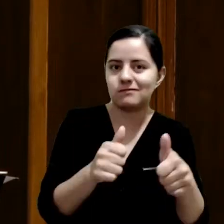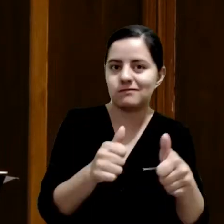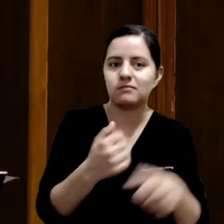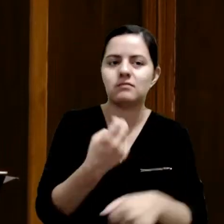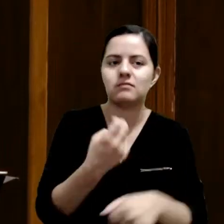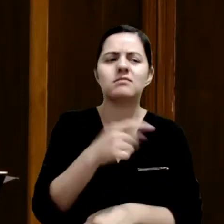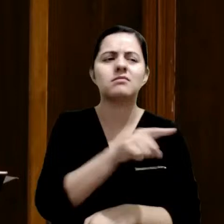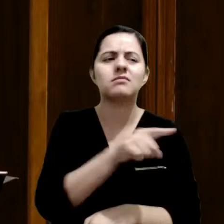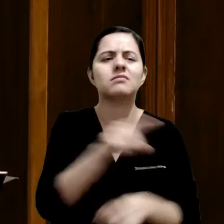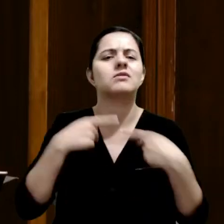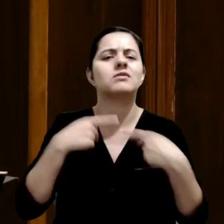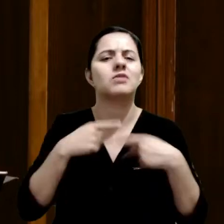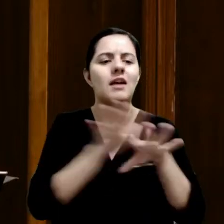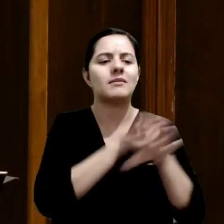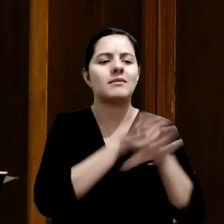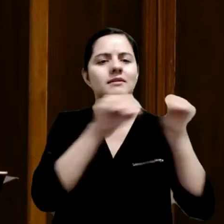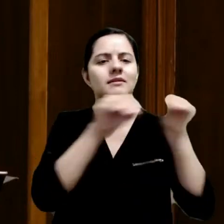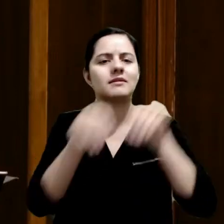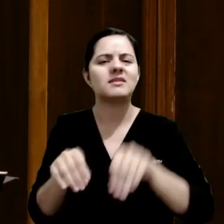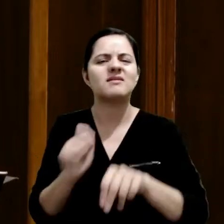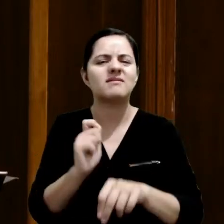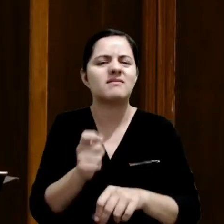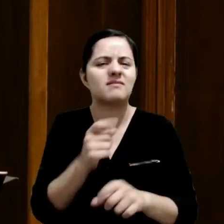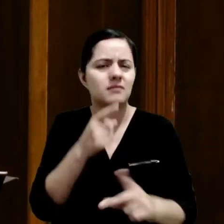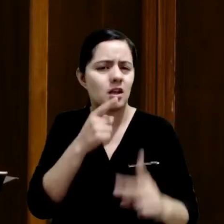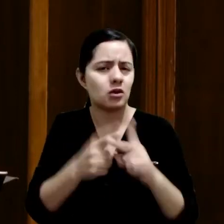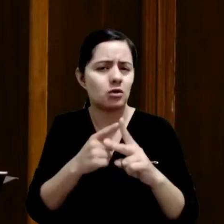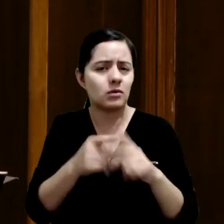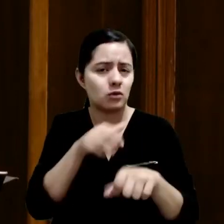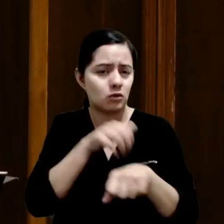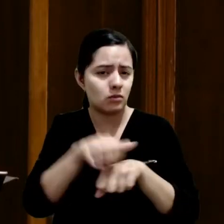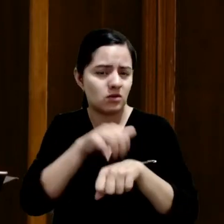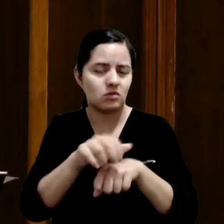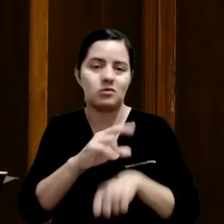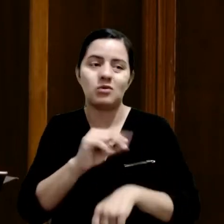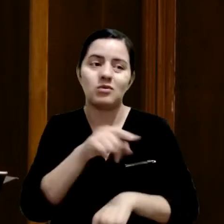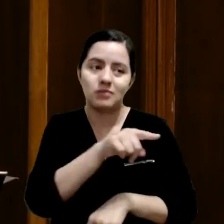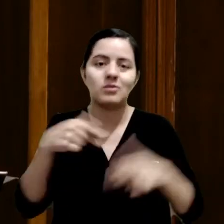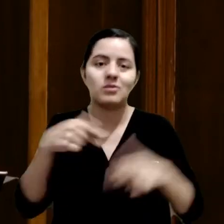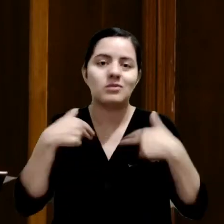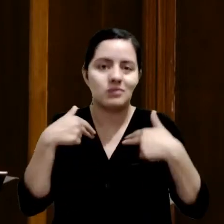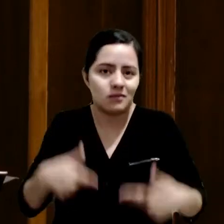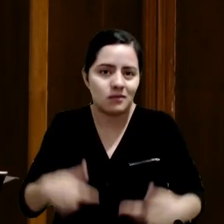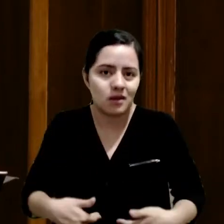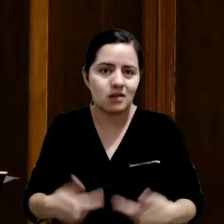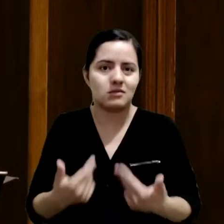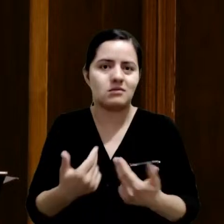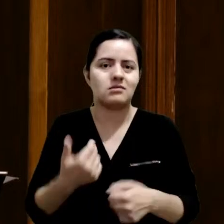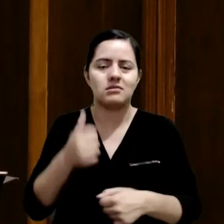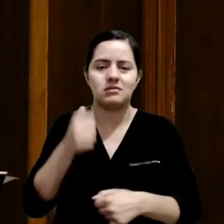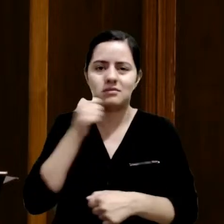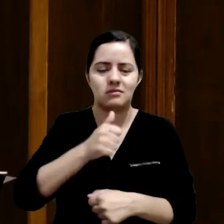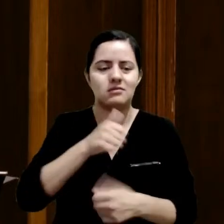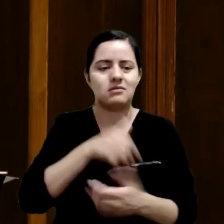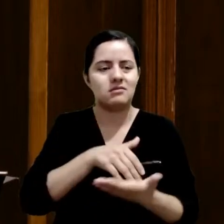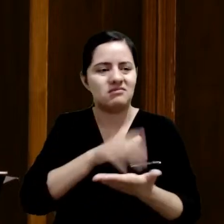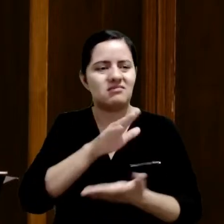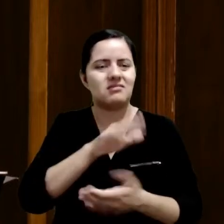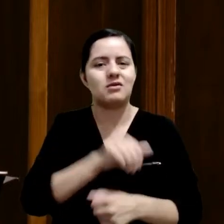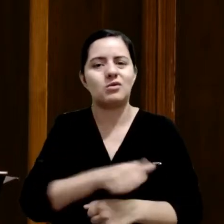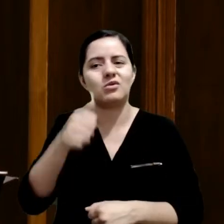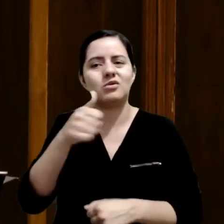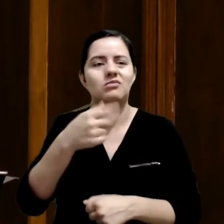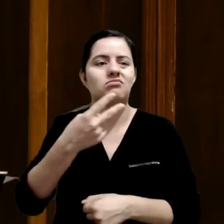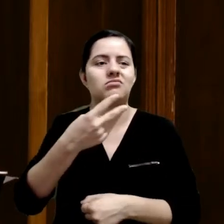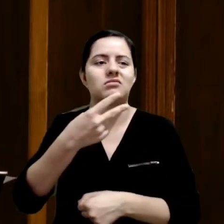números, son seres humanos, quienes históricamente han sido relegados a un segundo